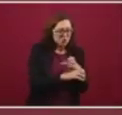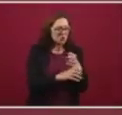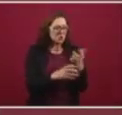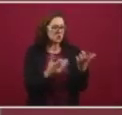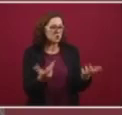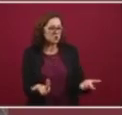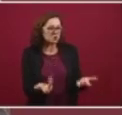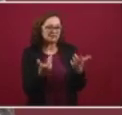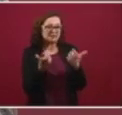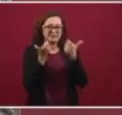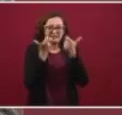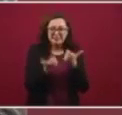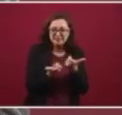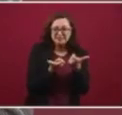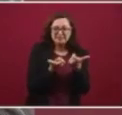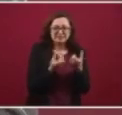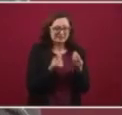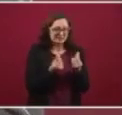el dinero,